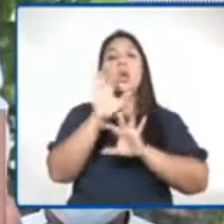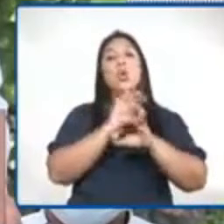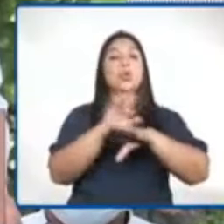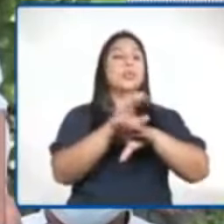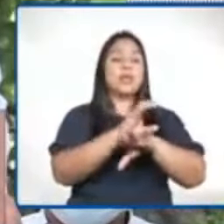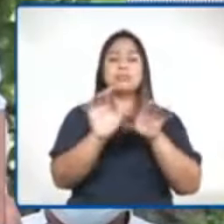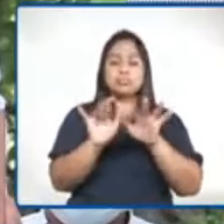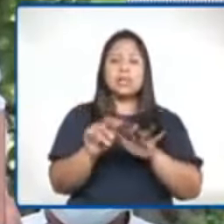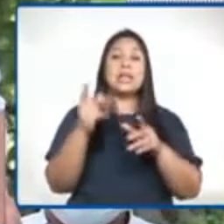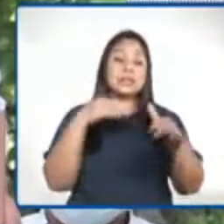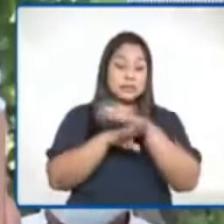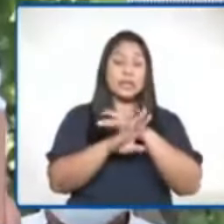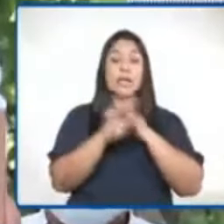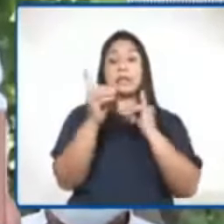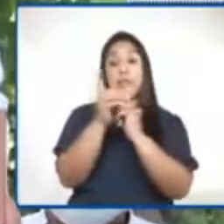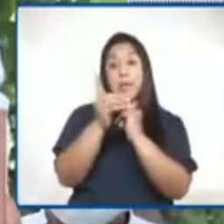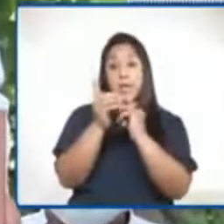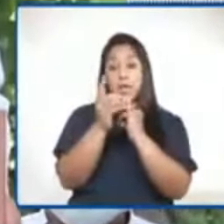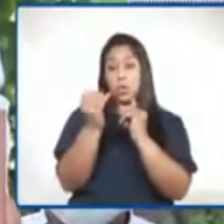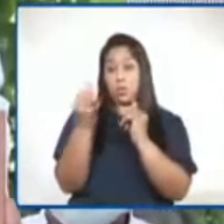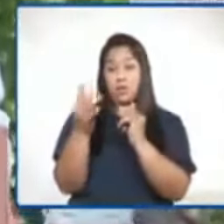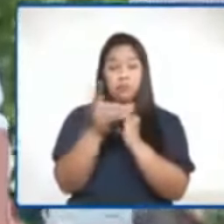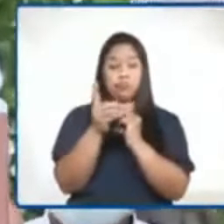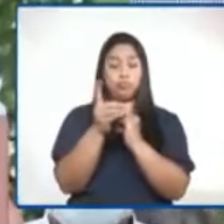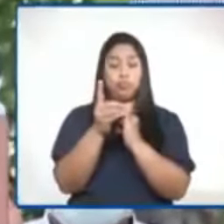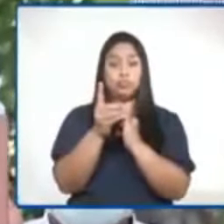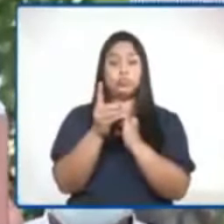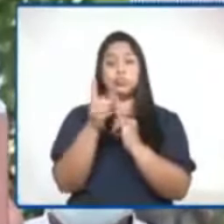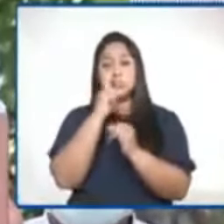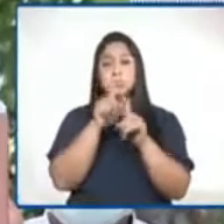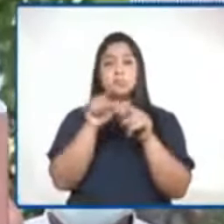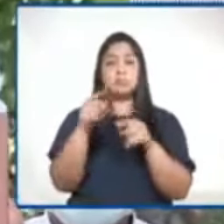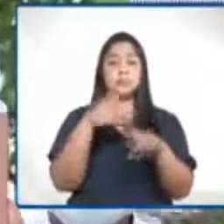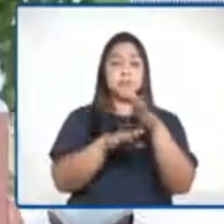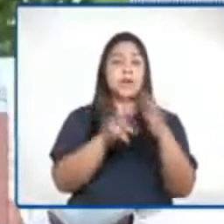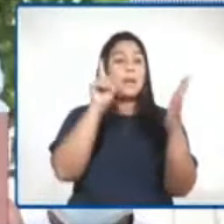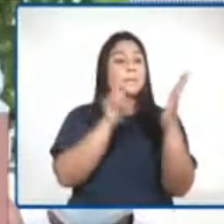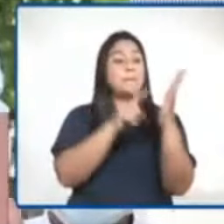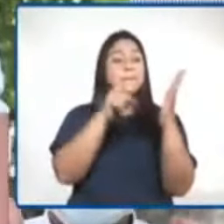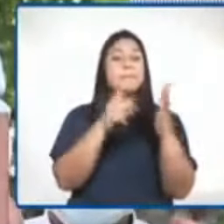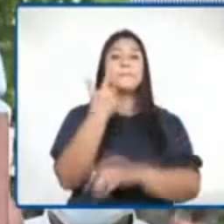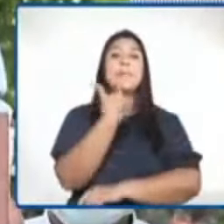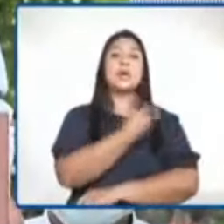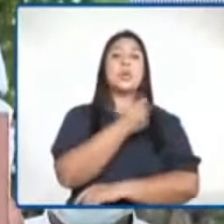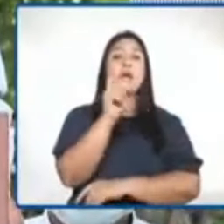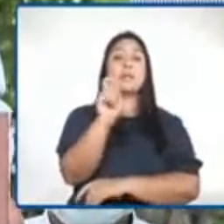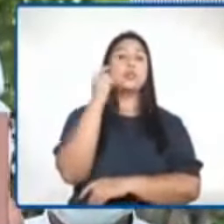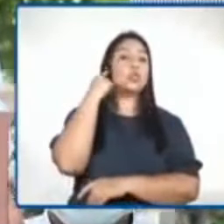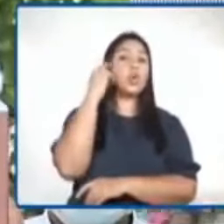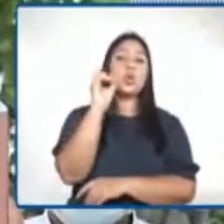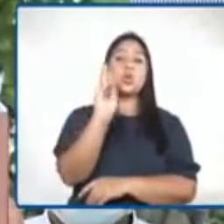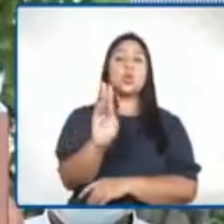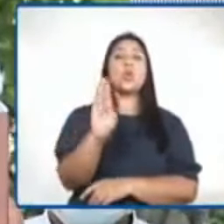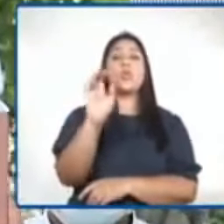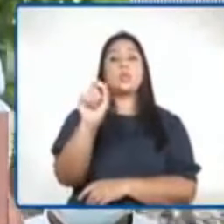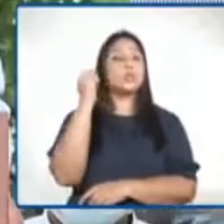datos del DPI. La gente le da entrando a la página vacuna.gov.gt, la gente le da